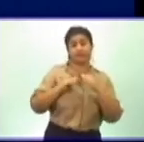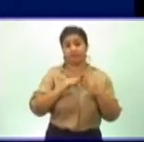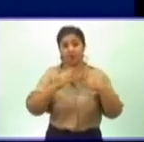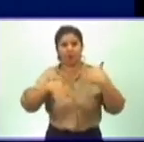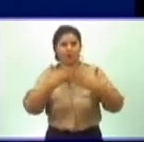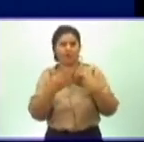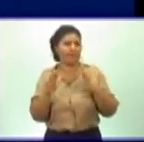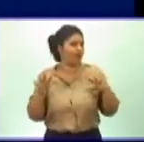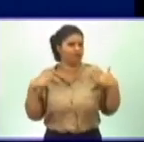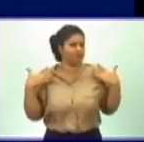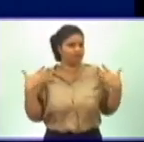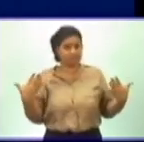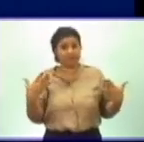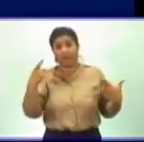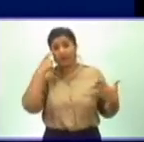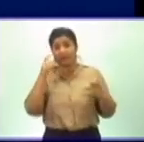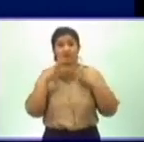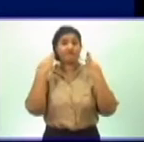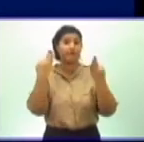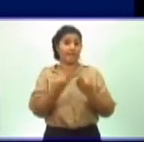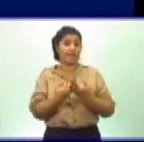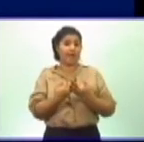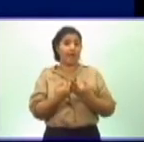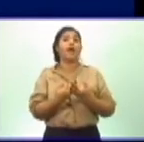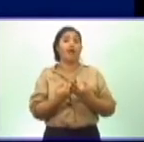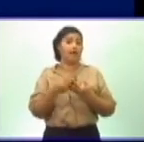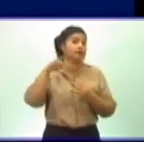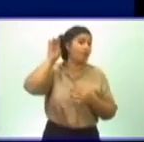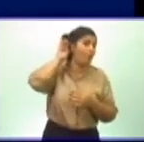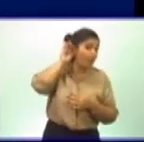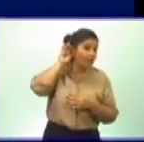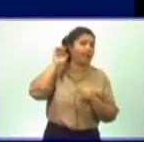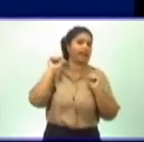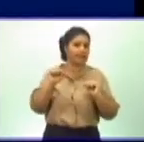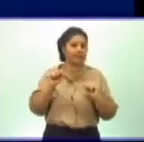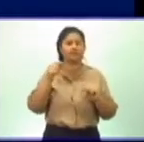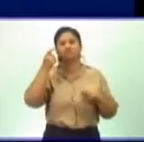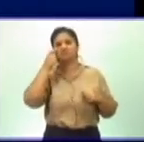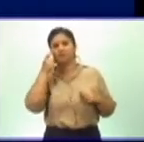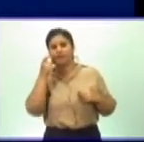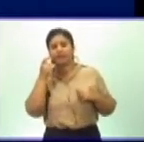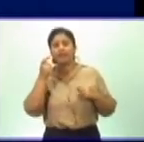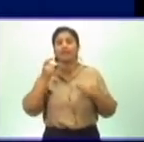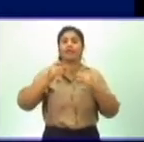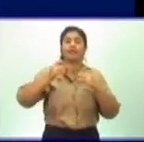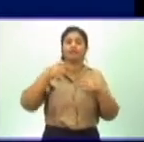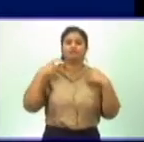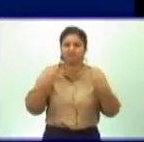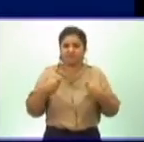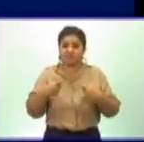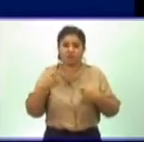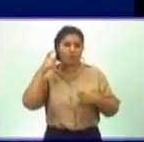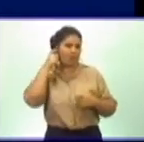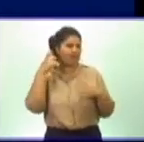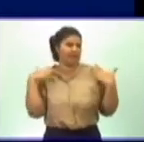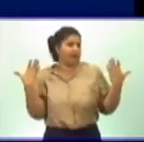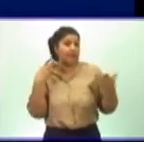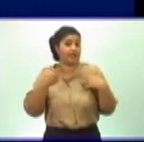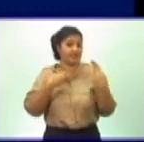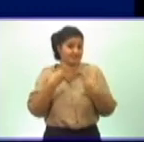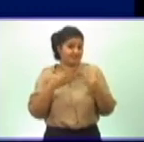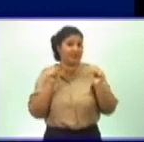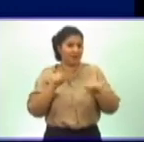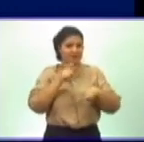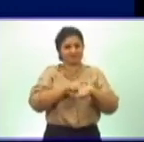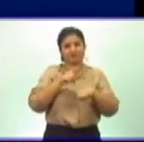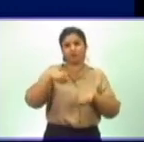cuando la familia se entere de esto, qué decisión va a tomar Mariana. Les doy unos segundos para que puedan tomar